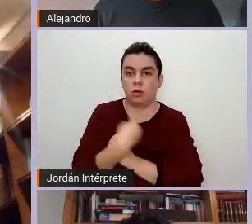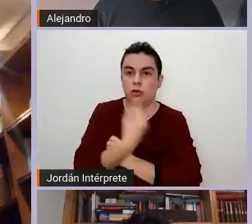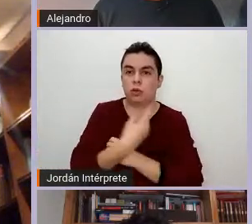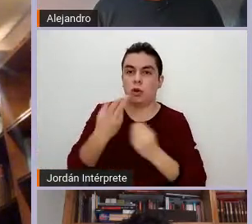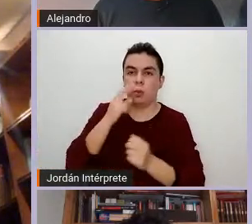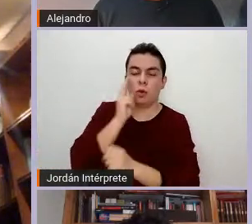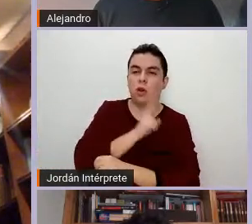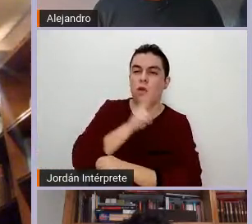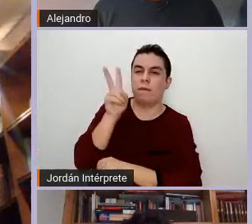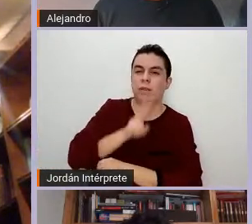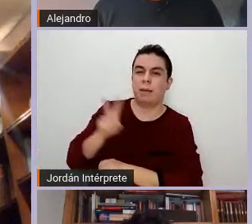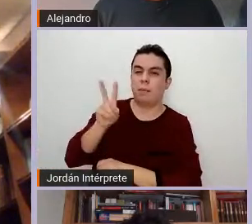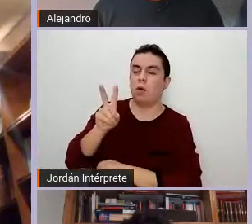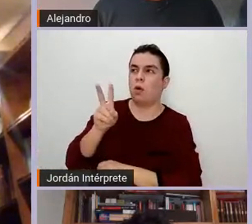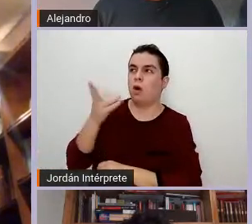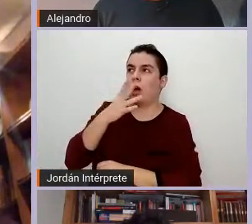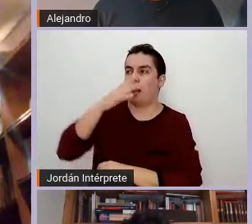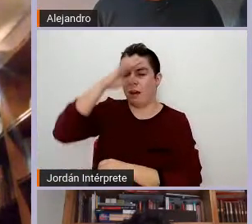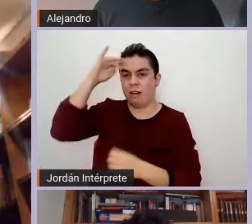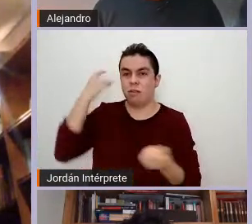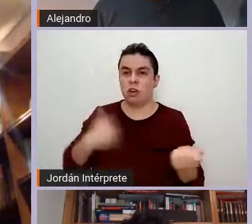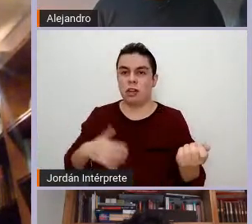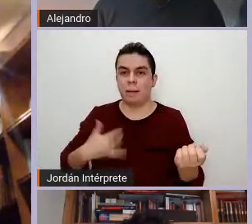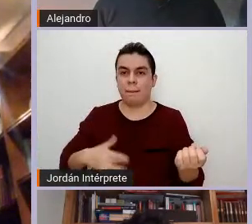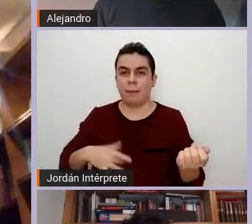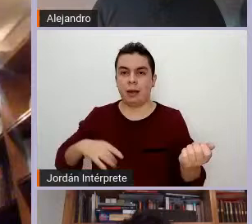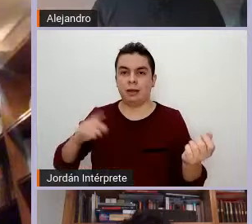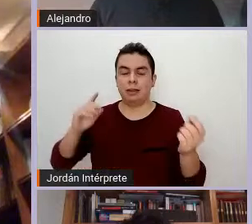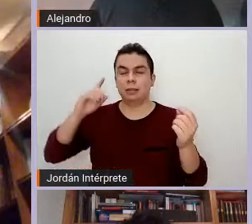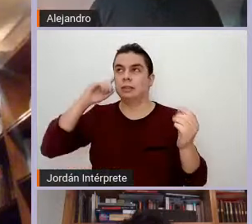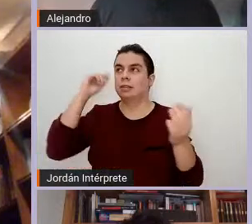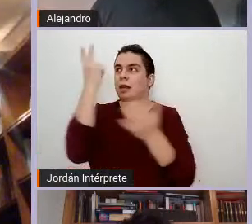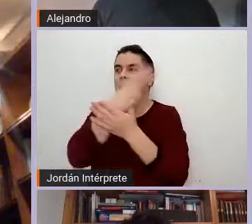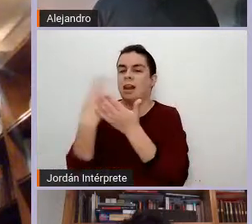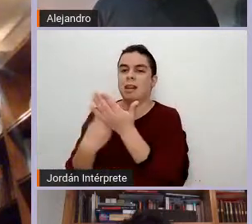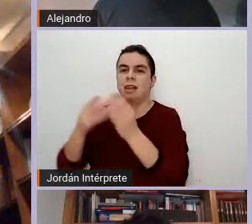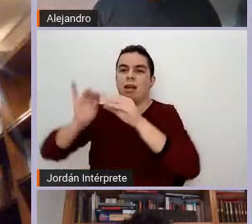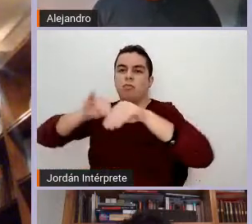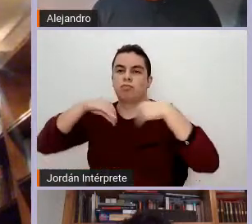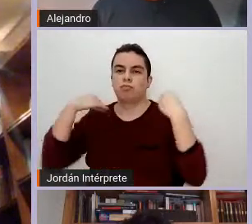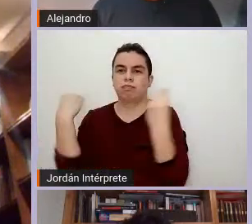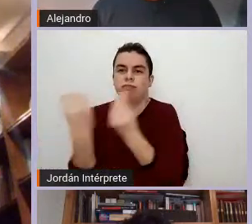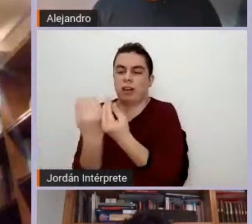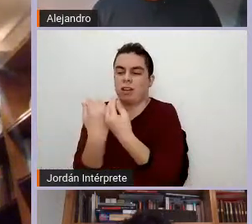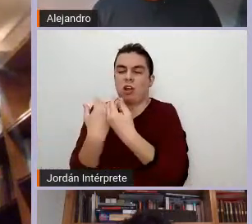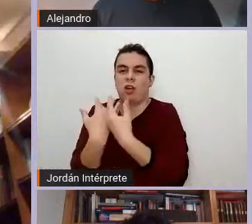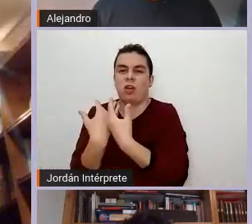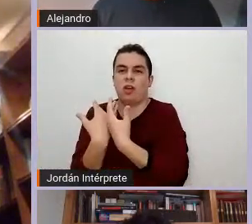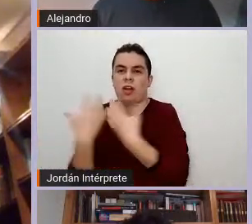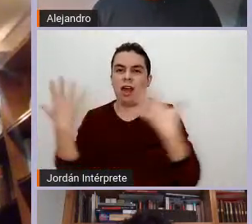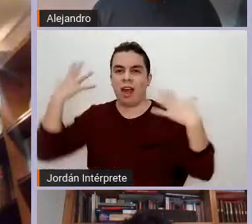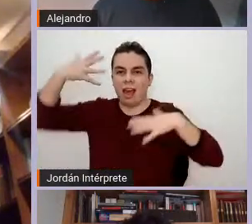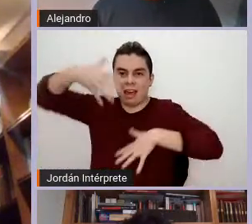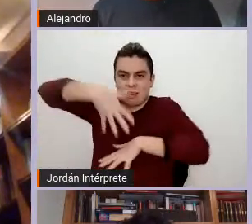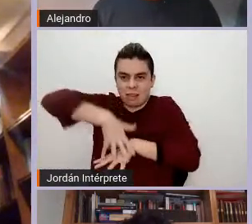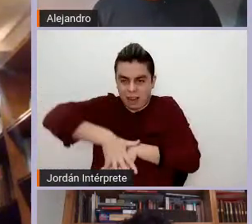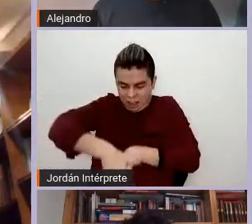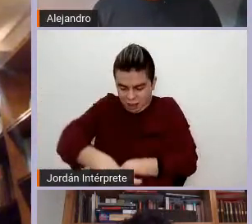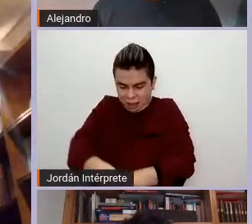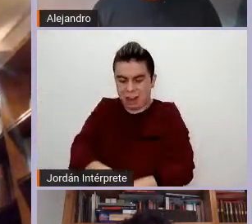como una artista integral, donde el arte para ella, las distintas expresiones que ella trabajó,